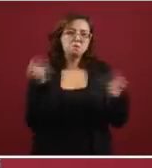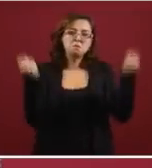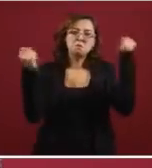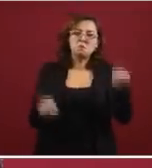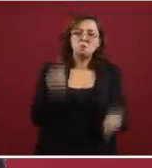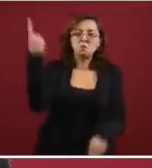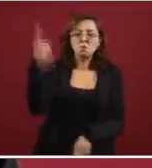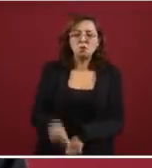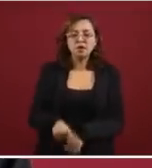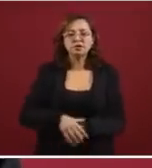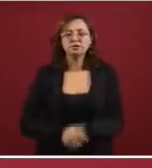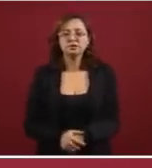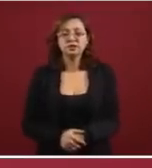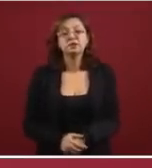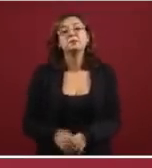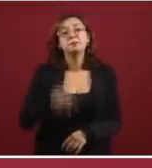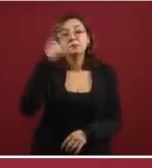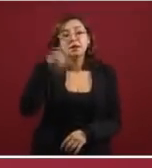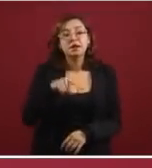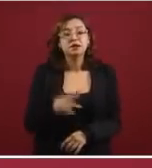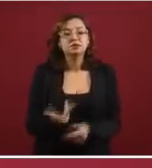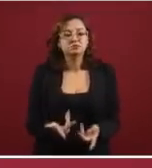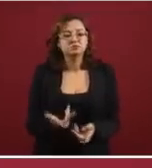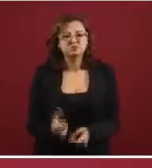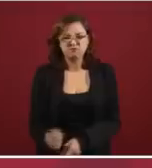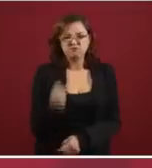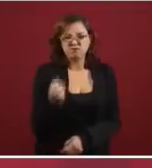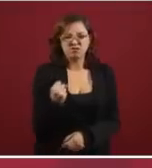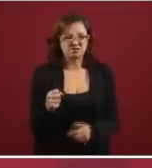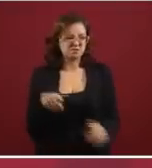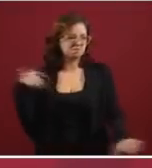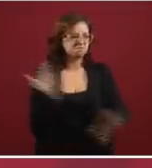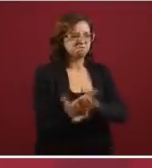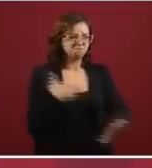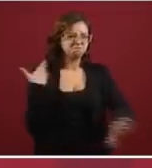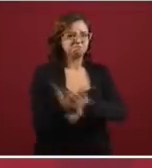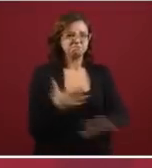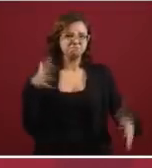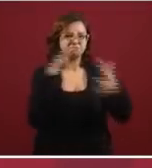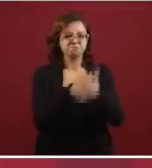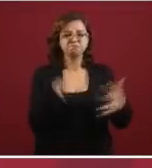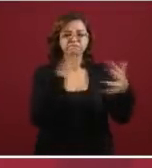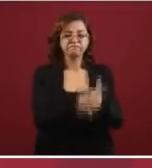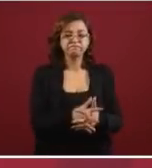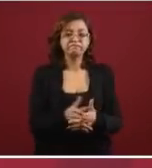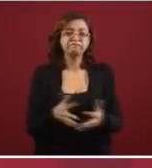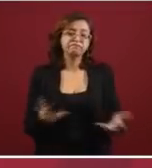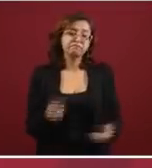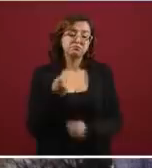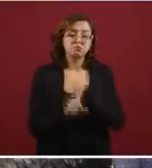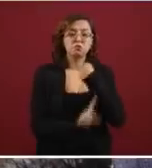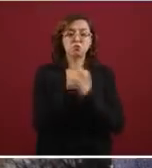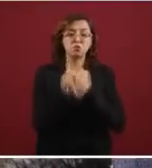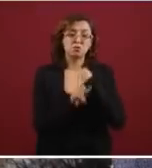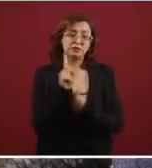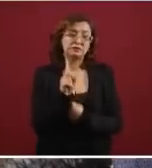de querer resolver las cosas solo con la fuerza. Esa es la pregunta. Y